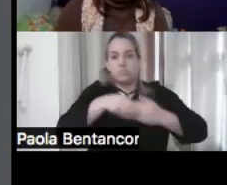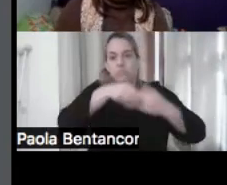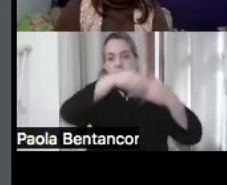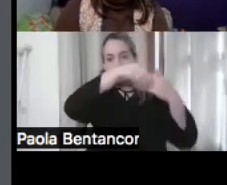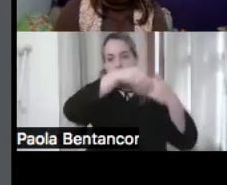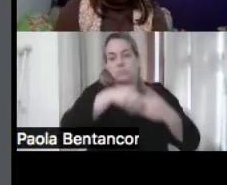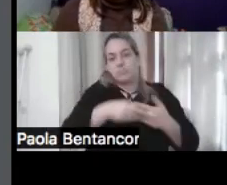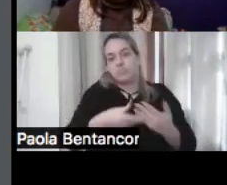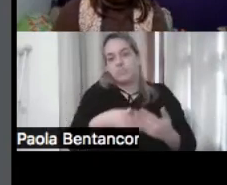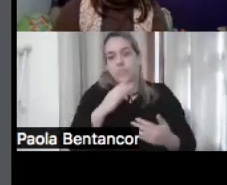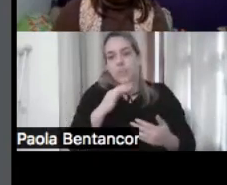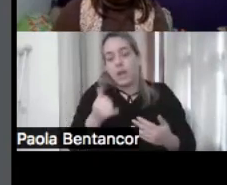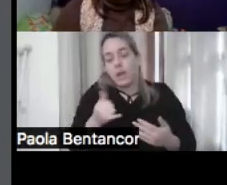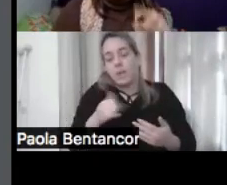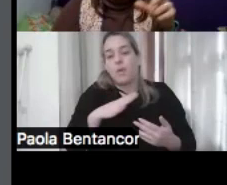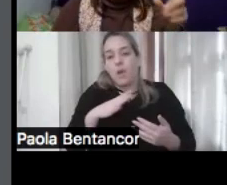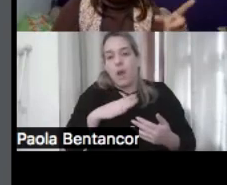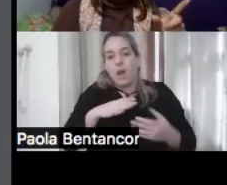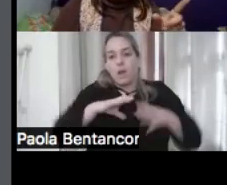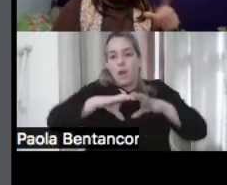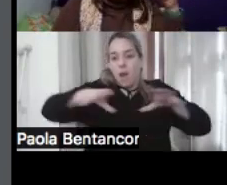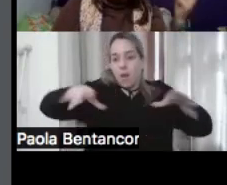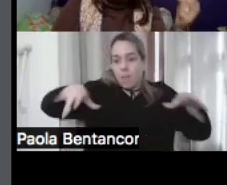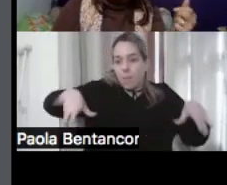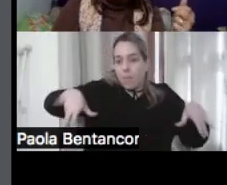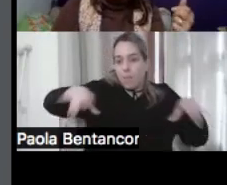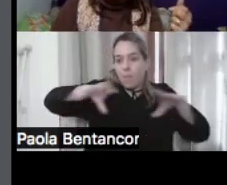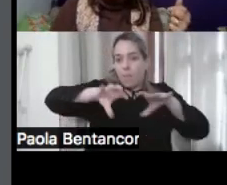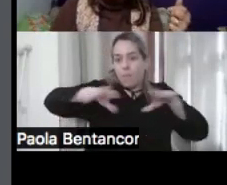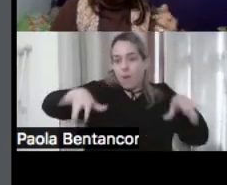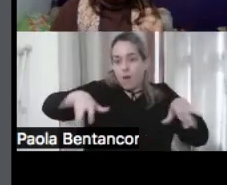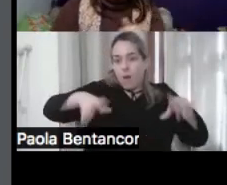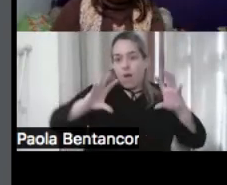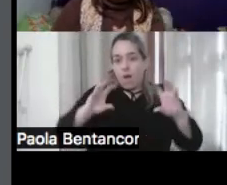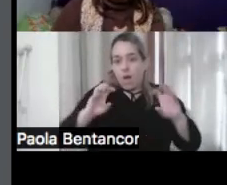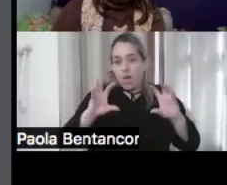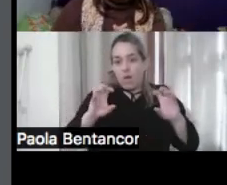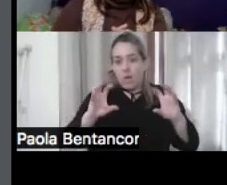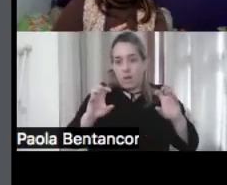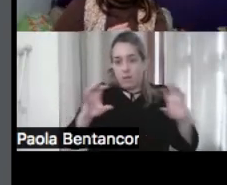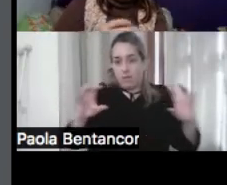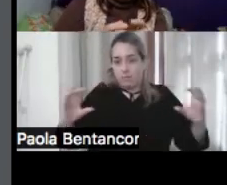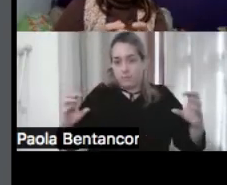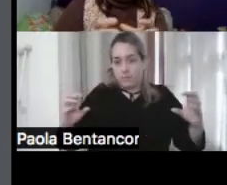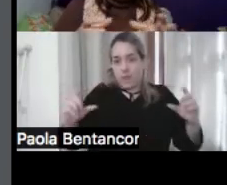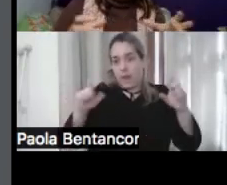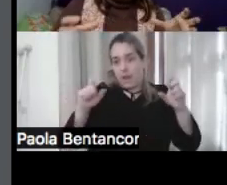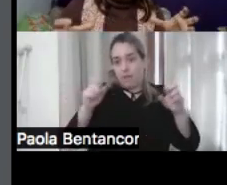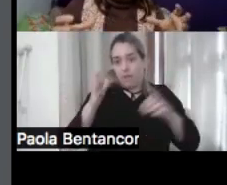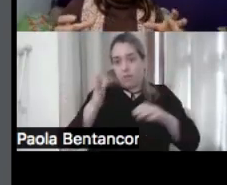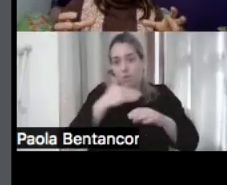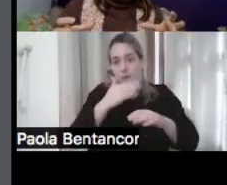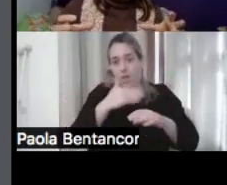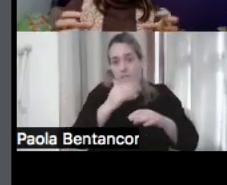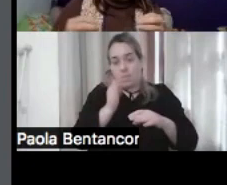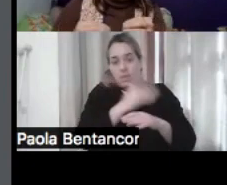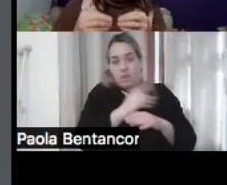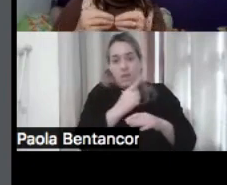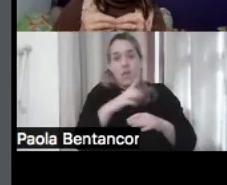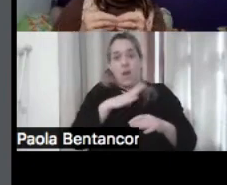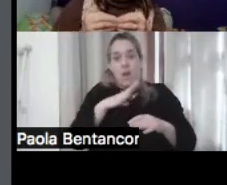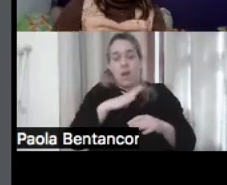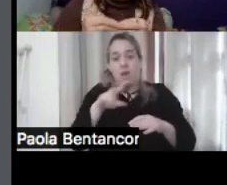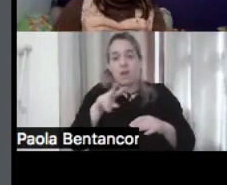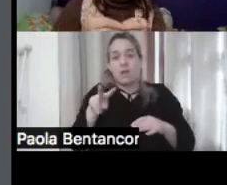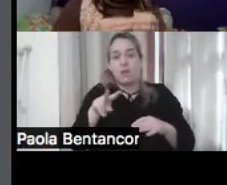Después tenemos, por ejemplo, almohadones. Yo les contaba recién que en la foto de la diapo anterior, este almohadón de